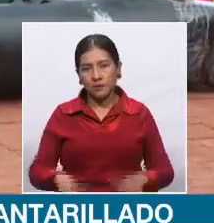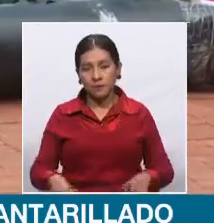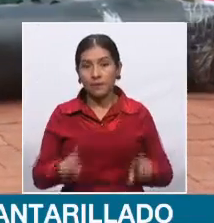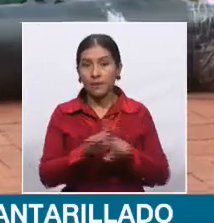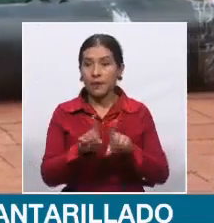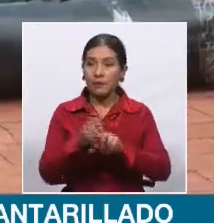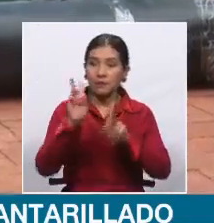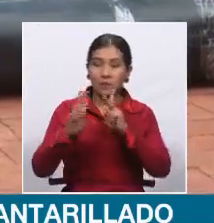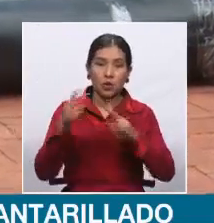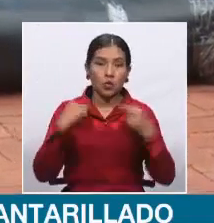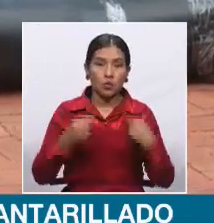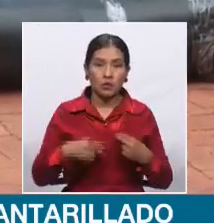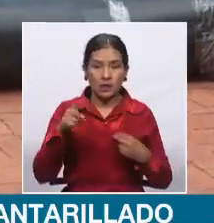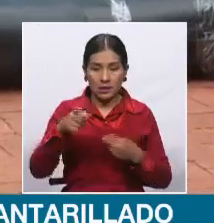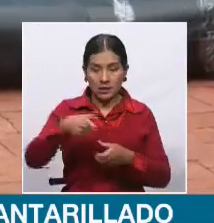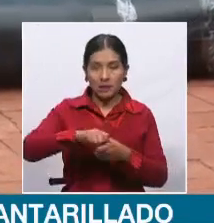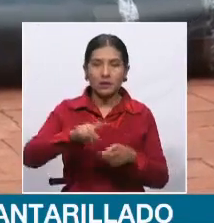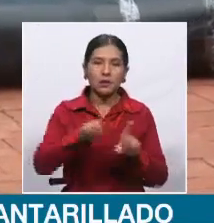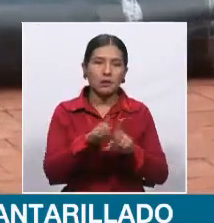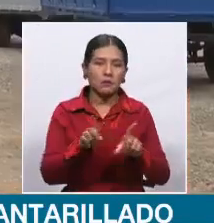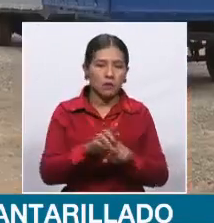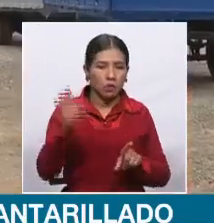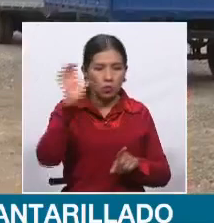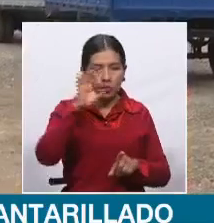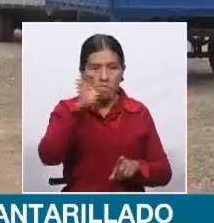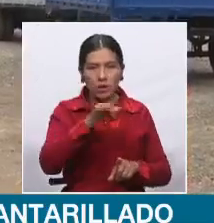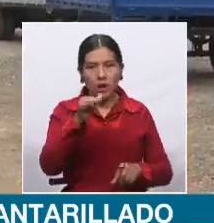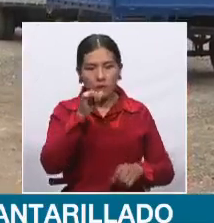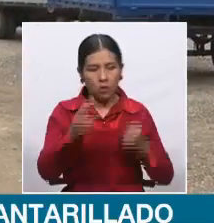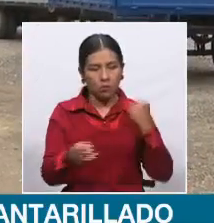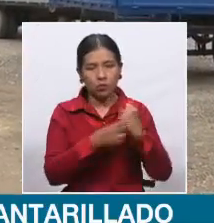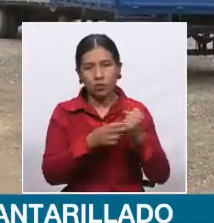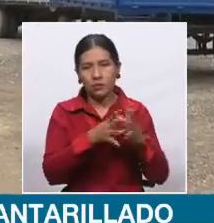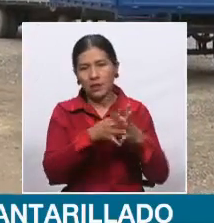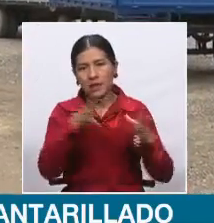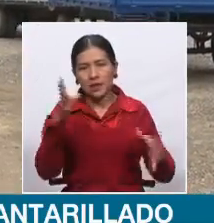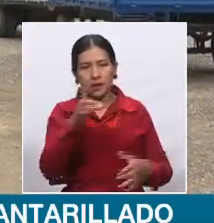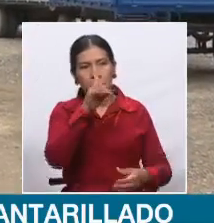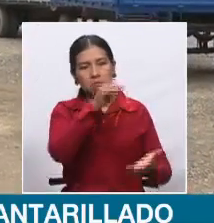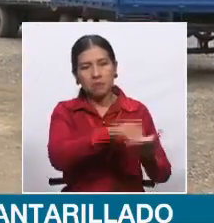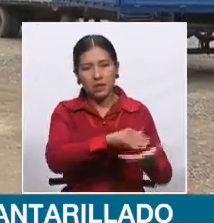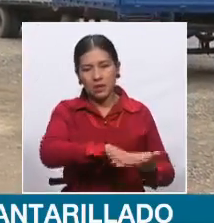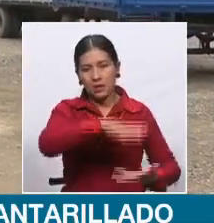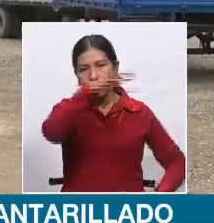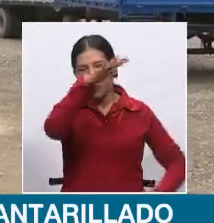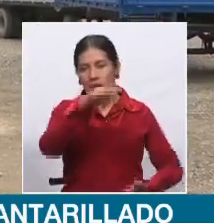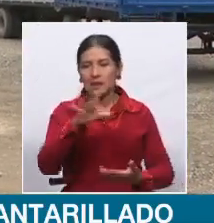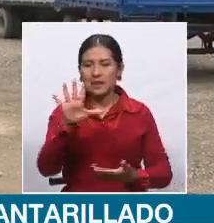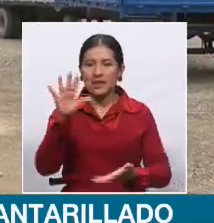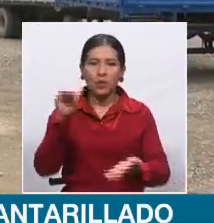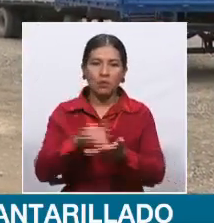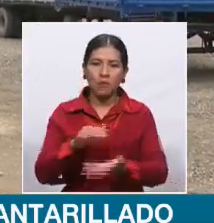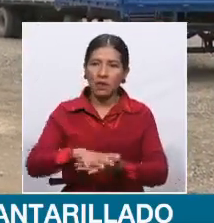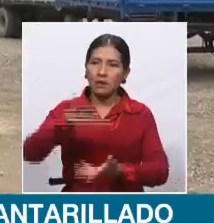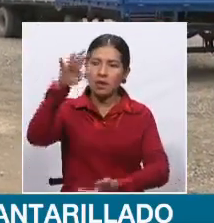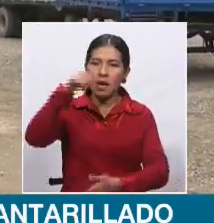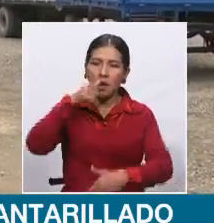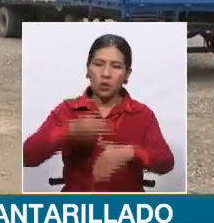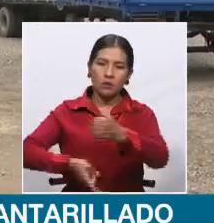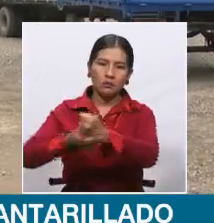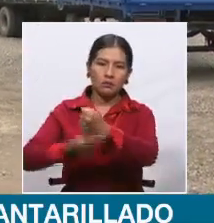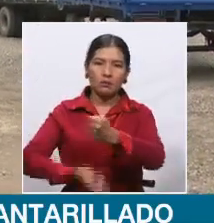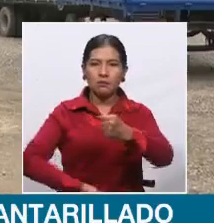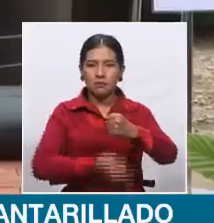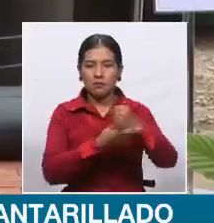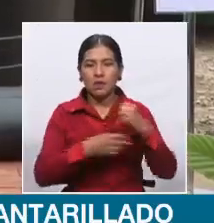consumo humano, adquisición de reservorios de diferentes capacidades de volúmenes, desde 1.000 hasta 5.000 litros